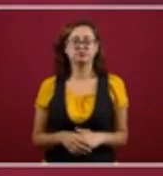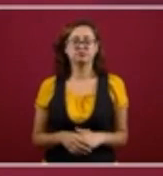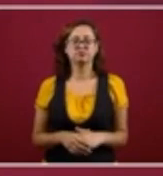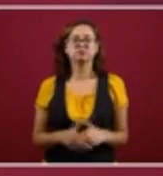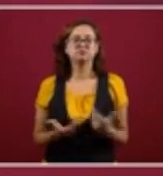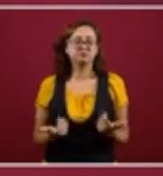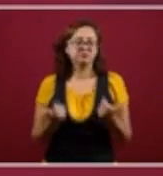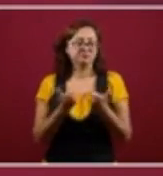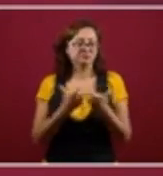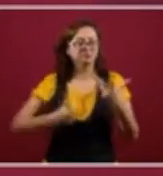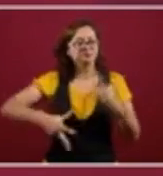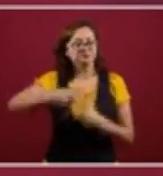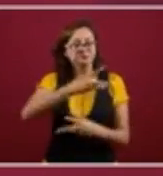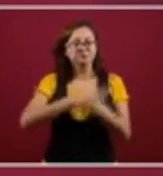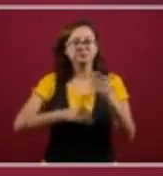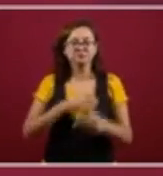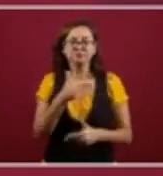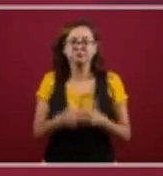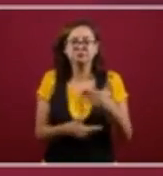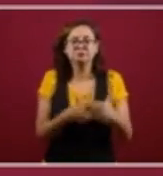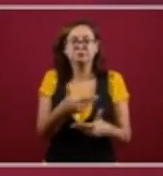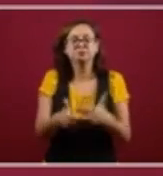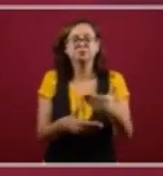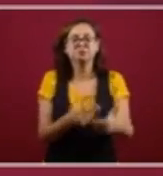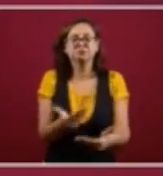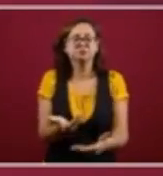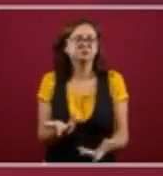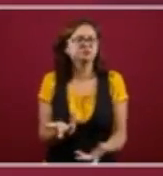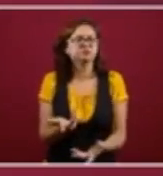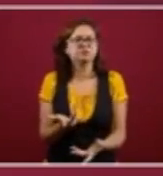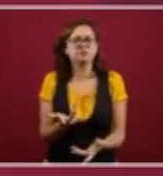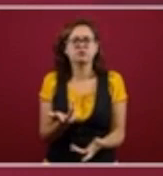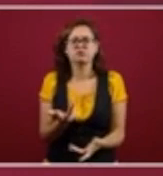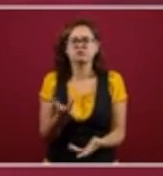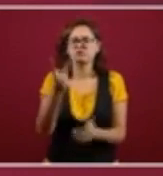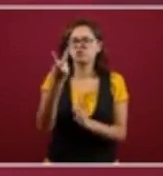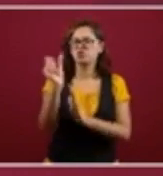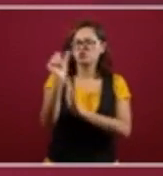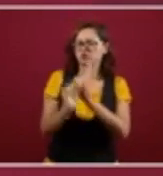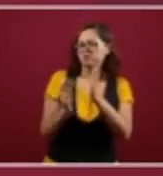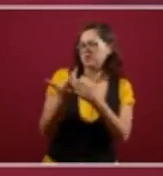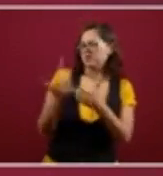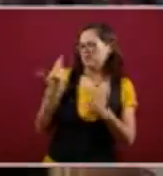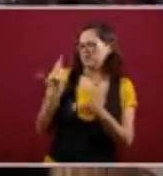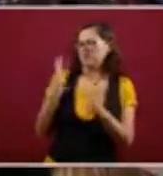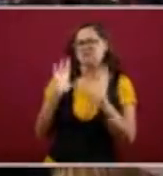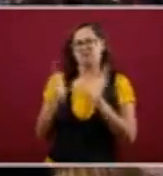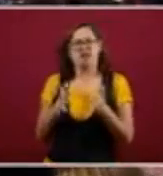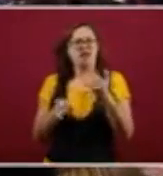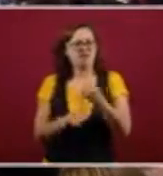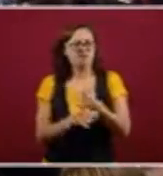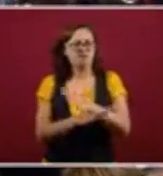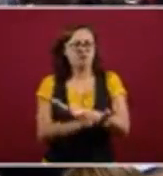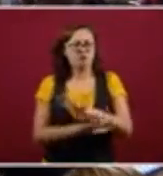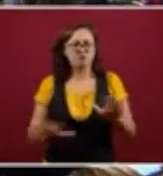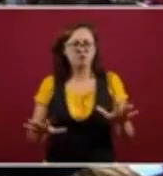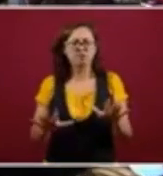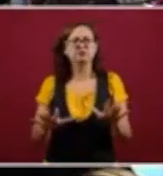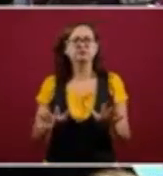cómo va la economía. Lo hicimos hace 2 meses, se hablaba,